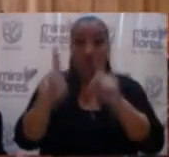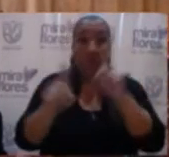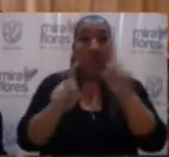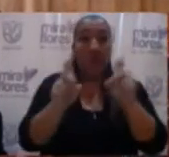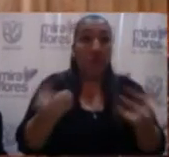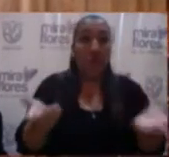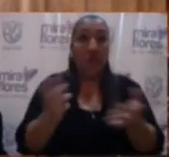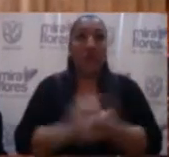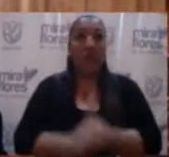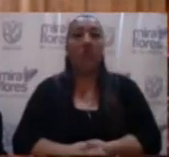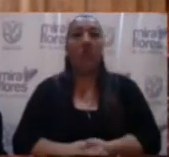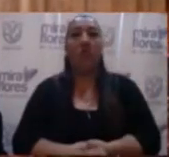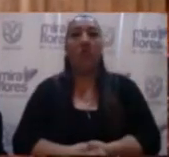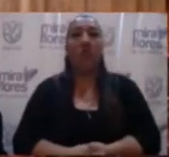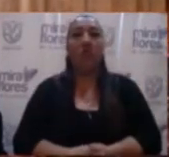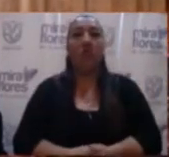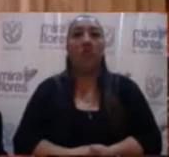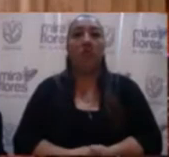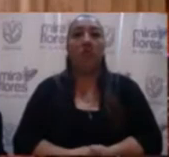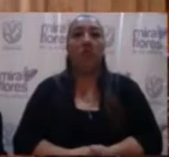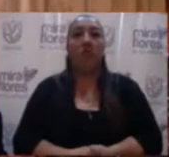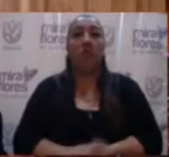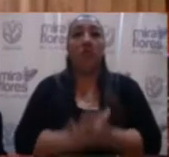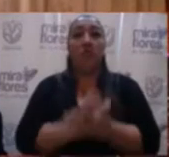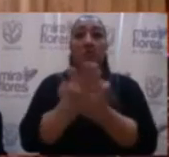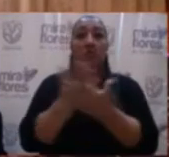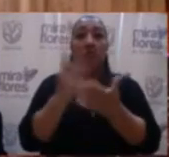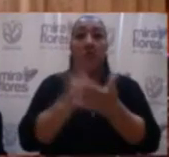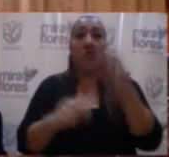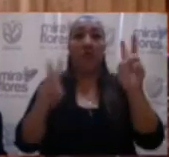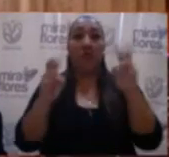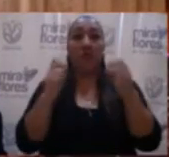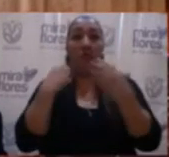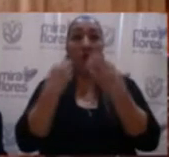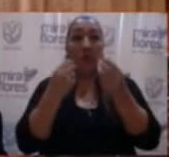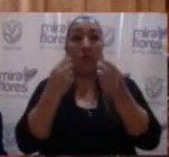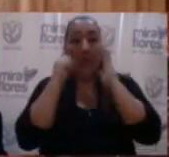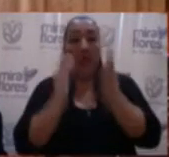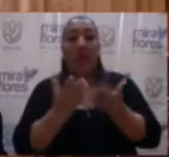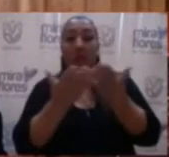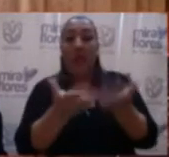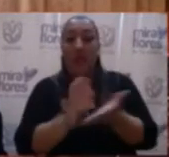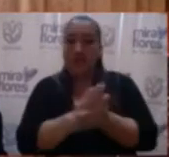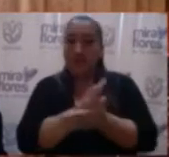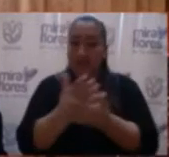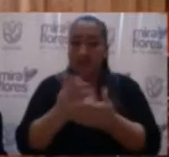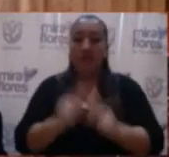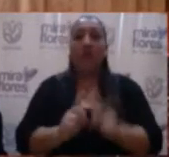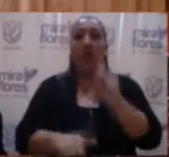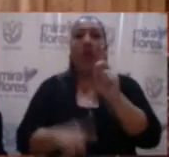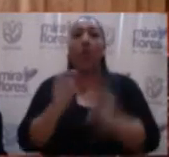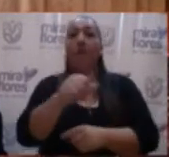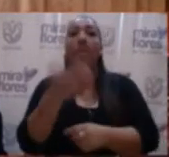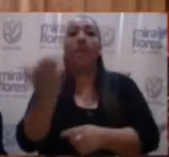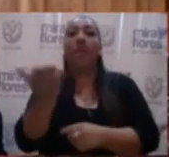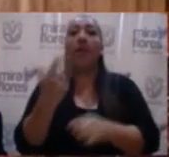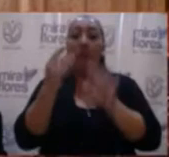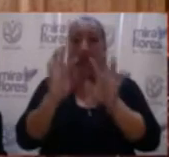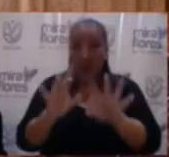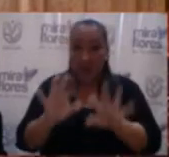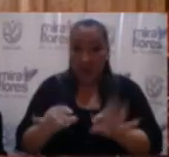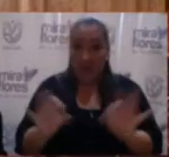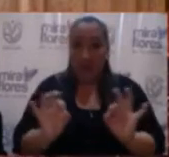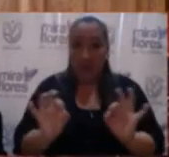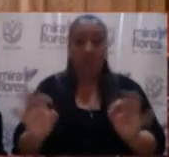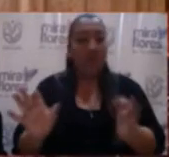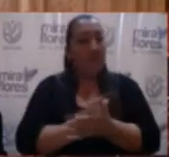disposición, como bien se ha mencionado, ¿no? No tenemos más temas en despacho. No, señor alcalde. ¿Pedidos por escrito?